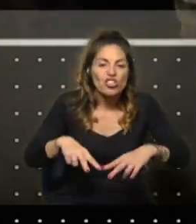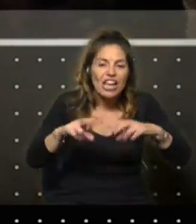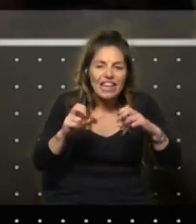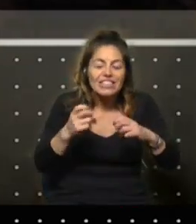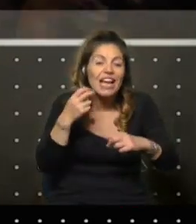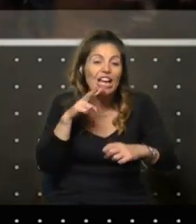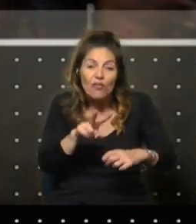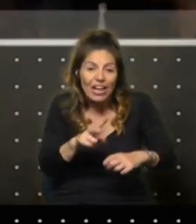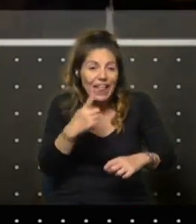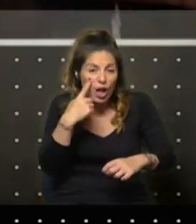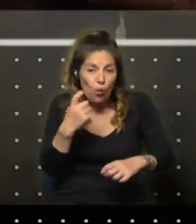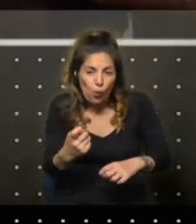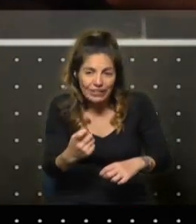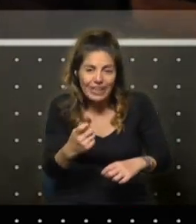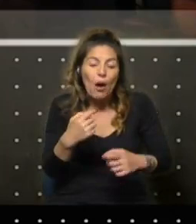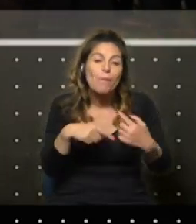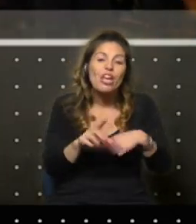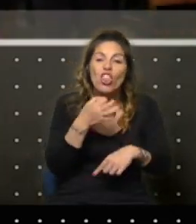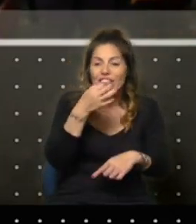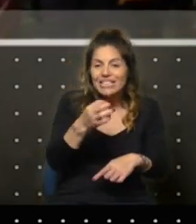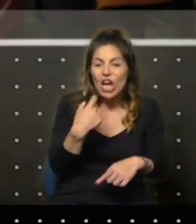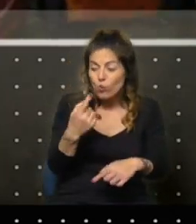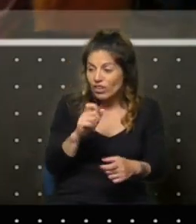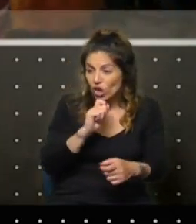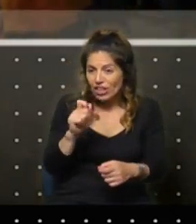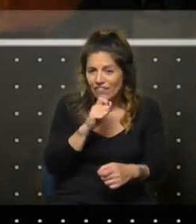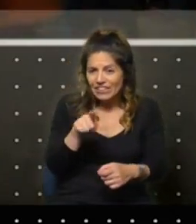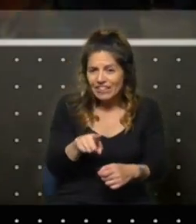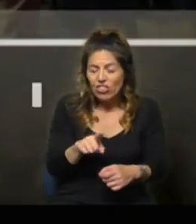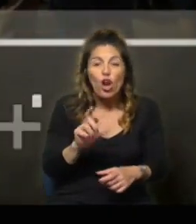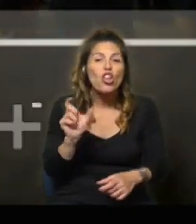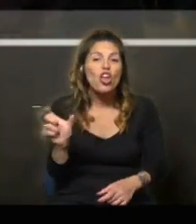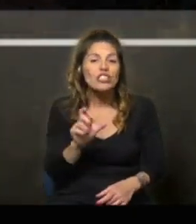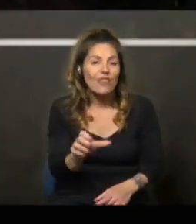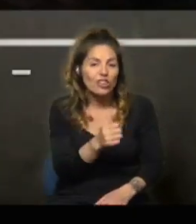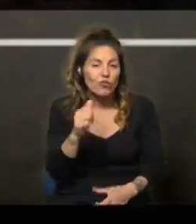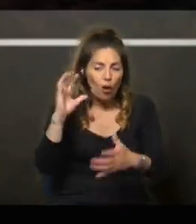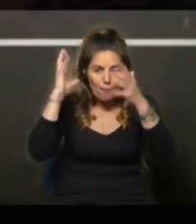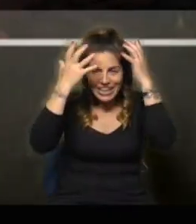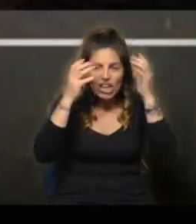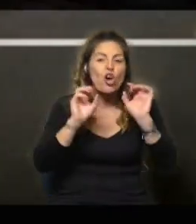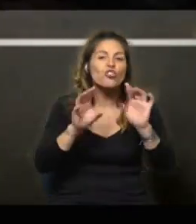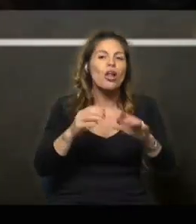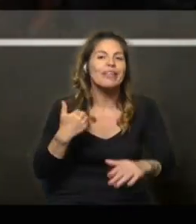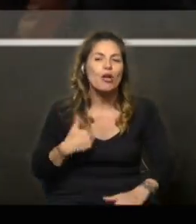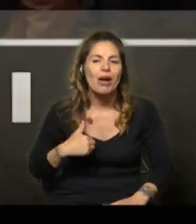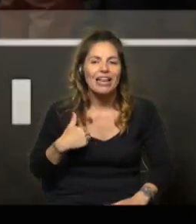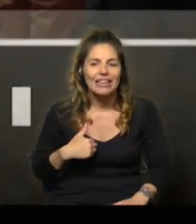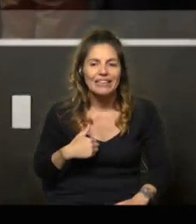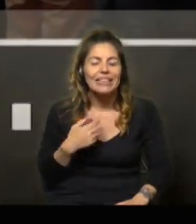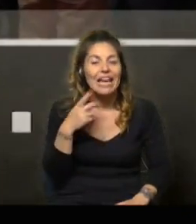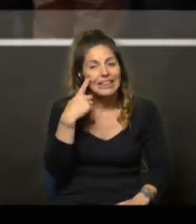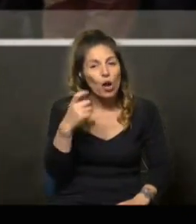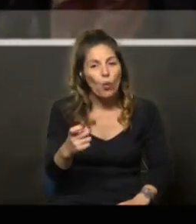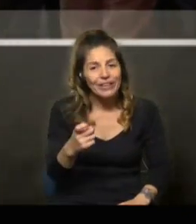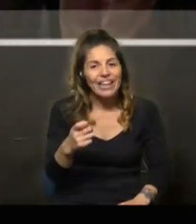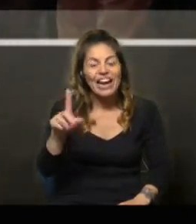habrá que ir teniendo en cuenta pero decía recién nuestro entrevistado lo que significa El Triunfo de Miley no solo para la Argentina hay que tener en